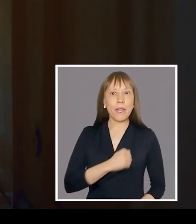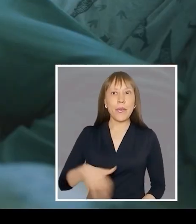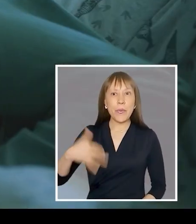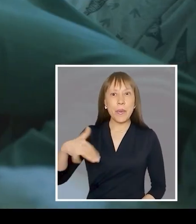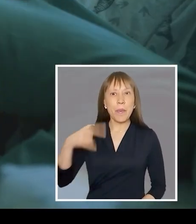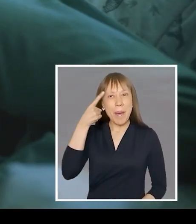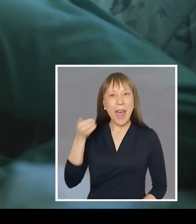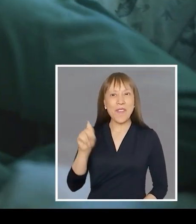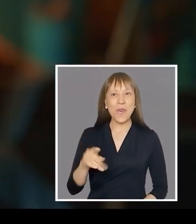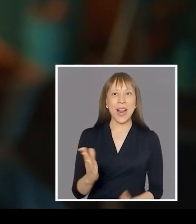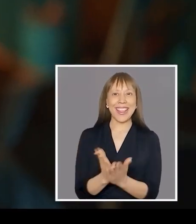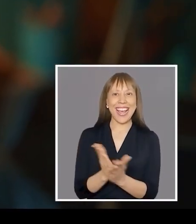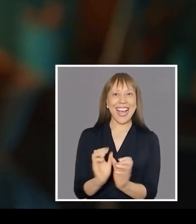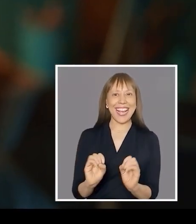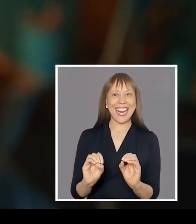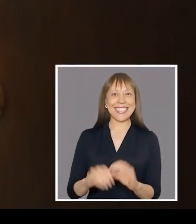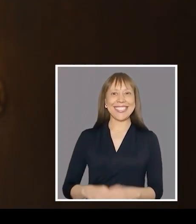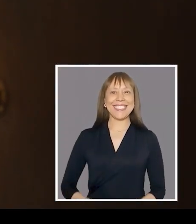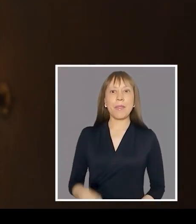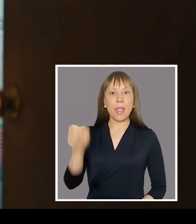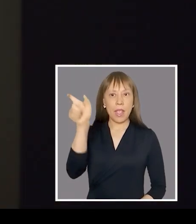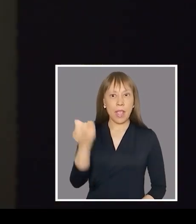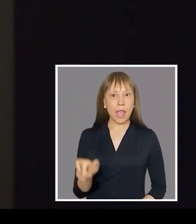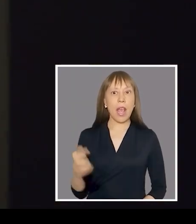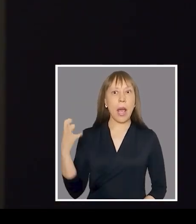La actitud define esta vuelta a clases.